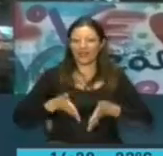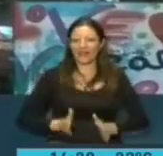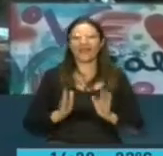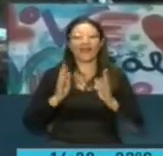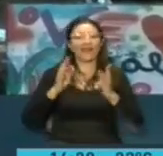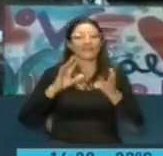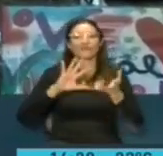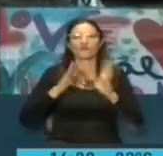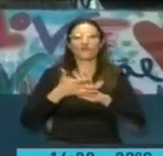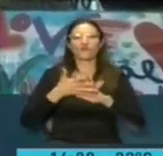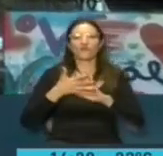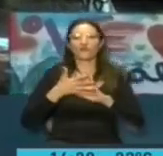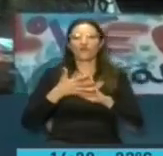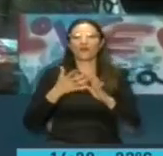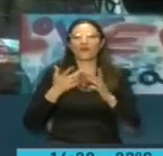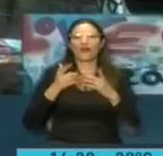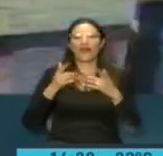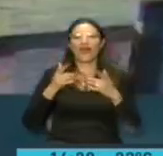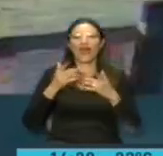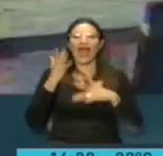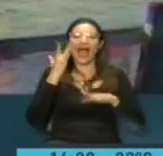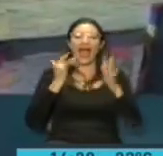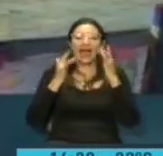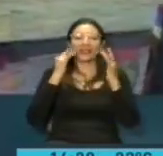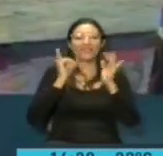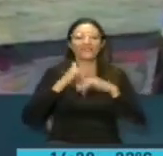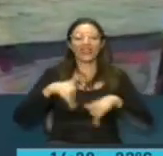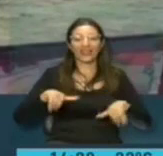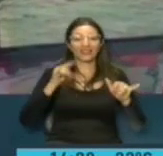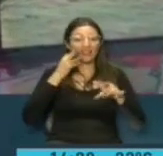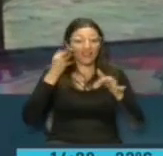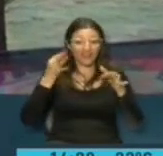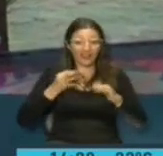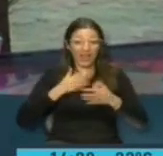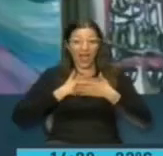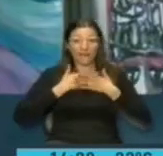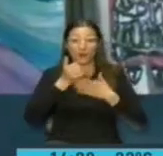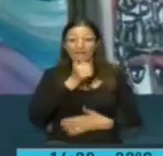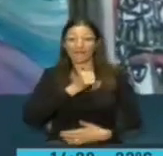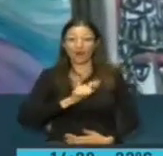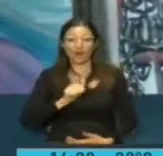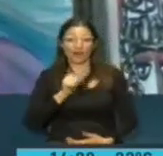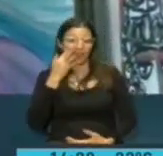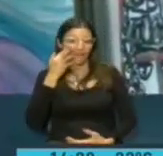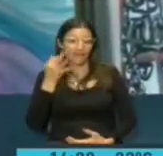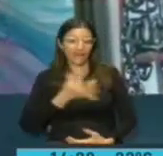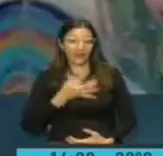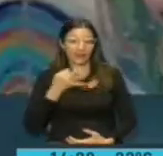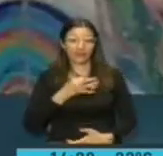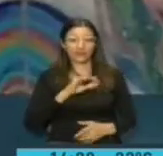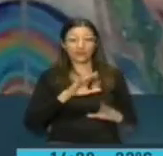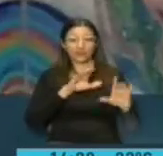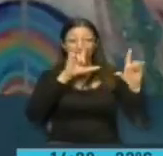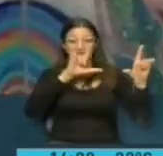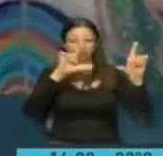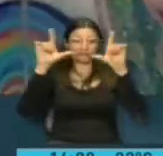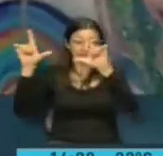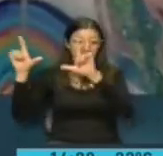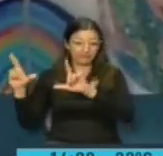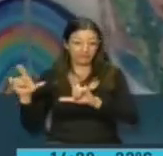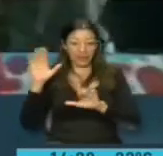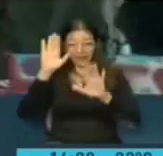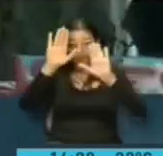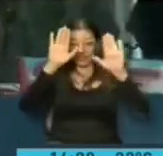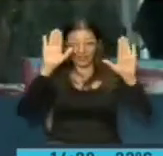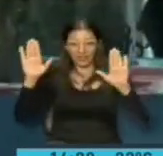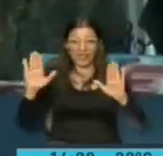feliz, el happy arte. Y además es una historia de amor real, porque así se llama la colección de reinados de amor. Amor